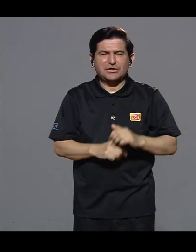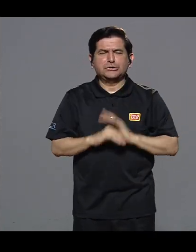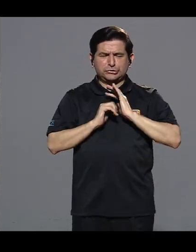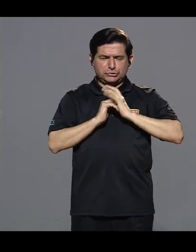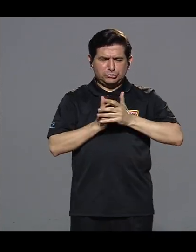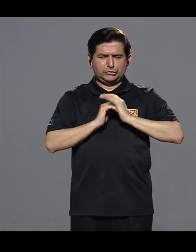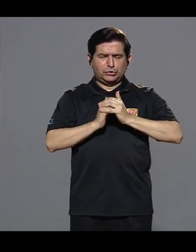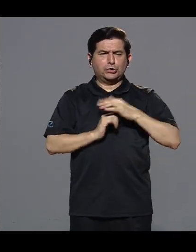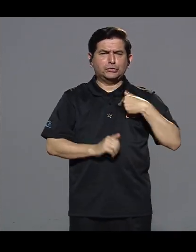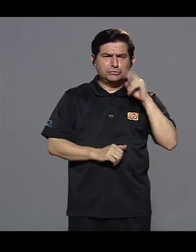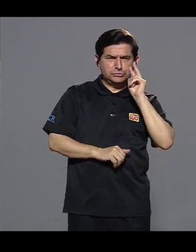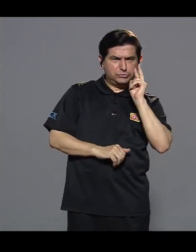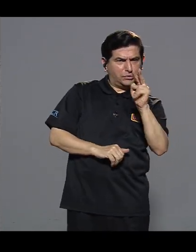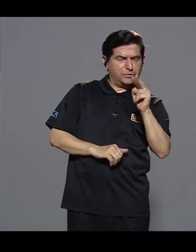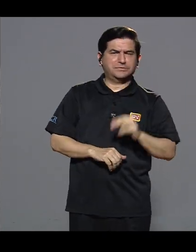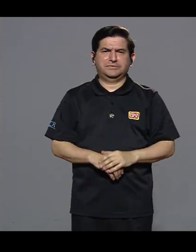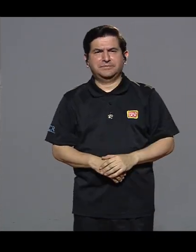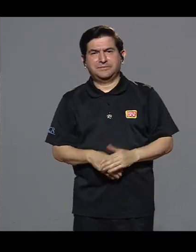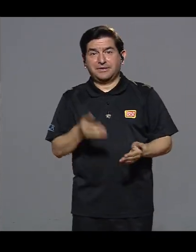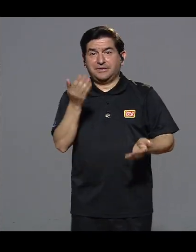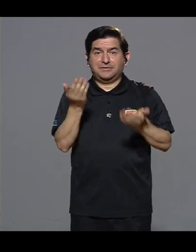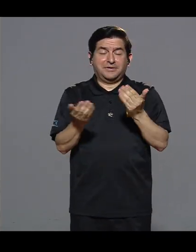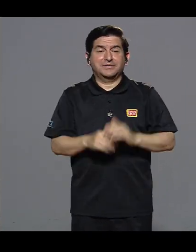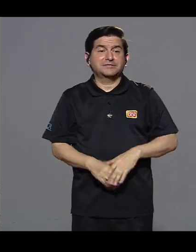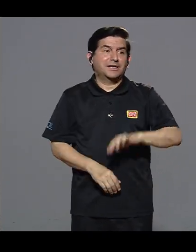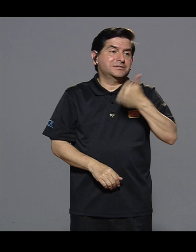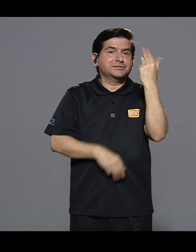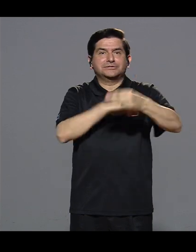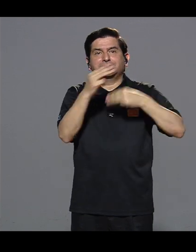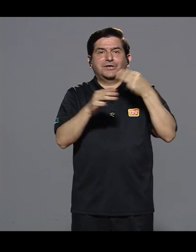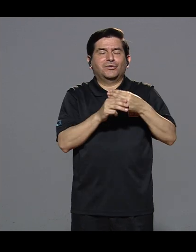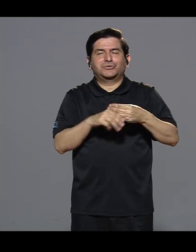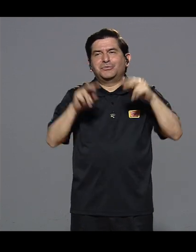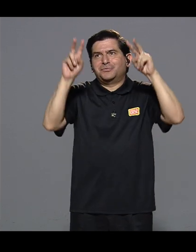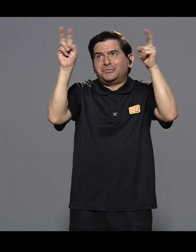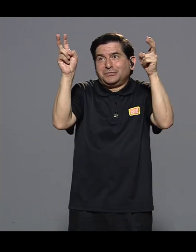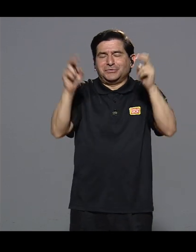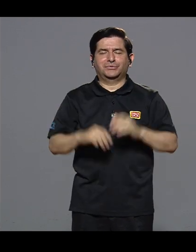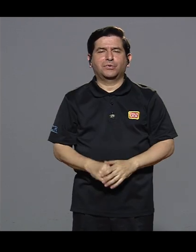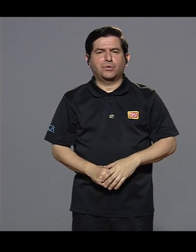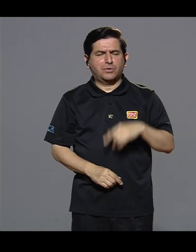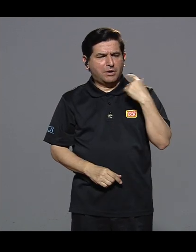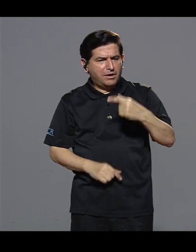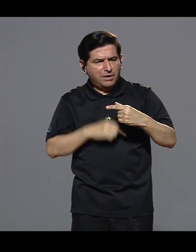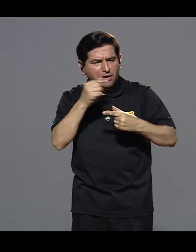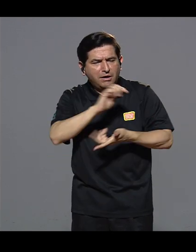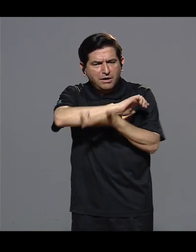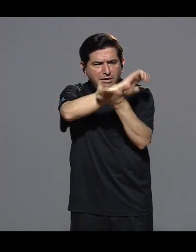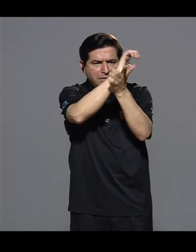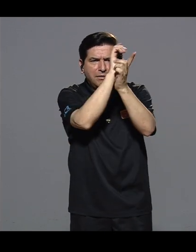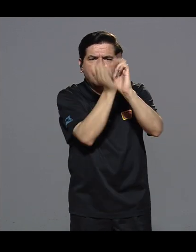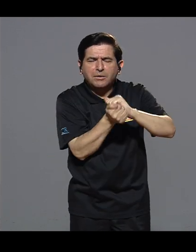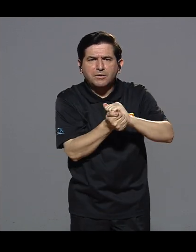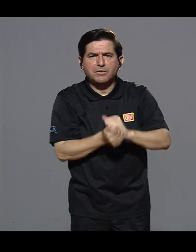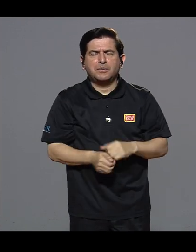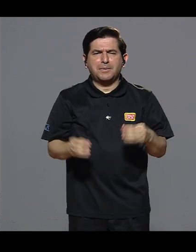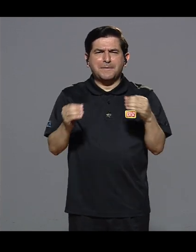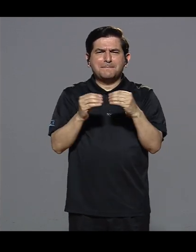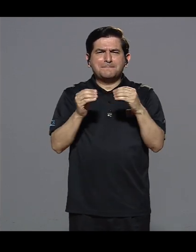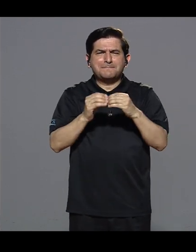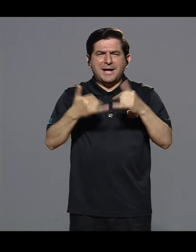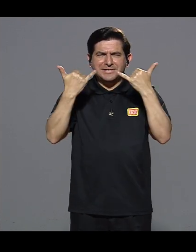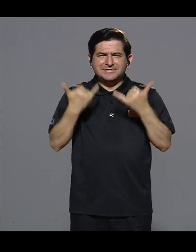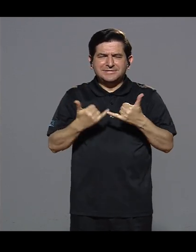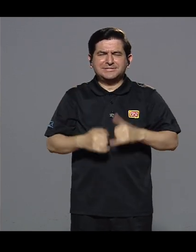de autismo. Yo lo veía a él que andaba pues, en otro mundo, ¿verdad? Poco a poco fue cambiando, poniendo los